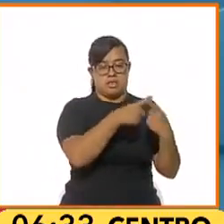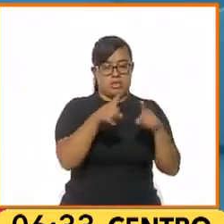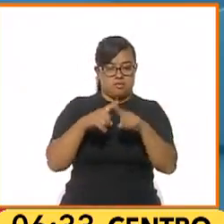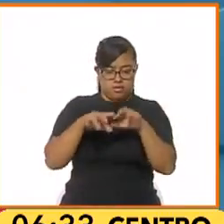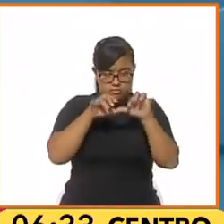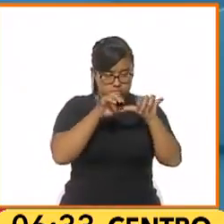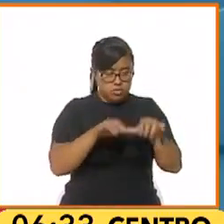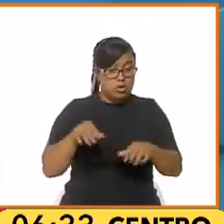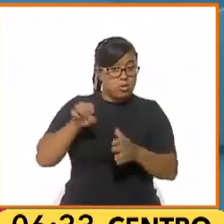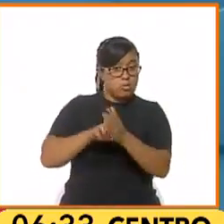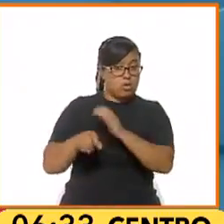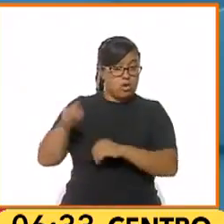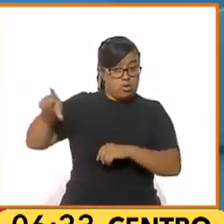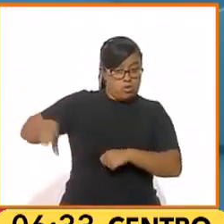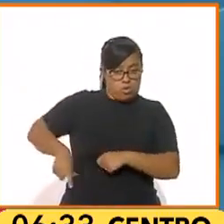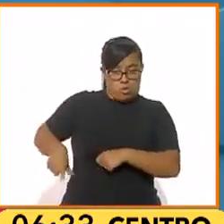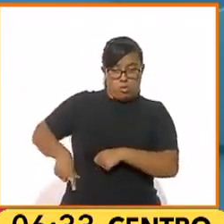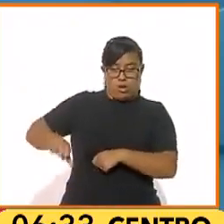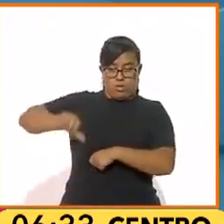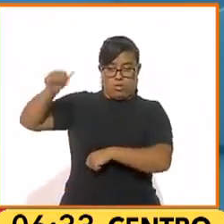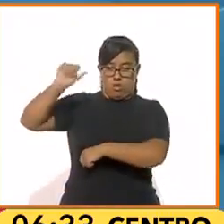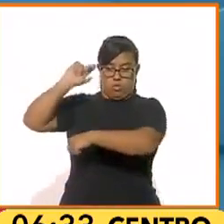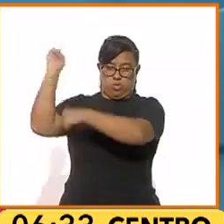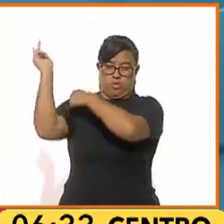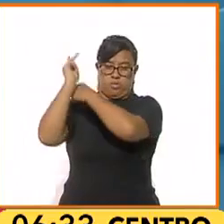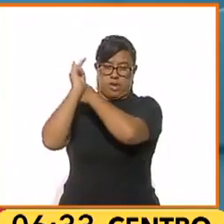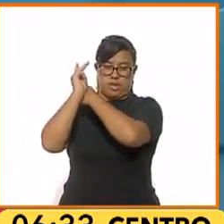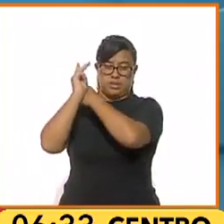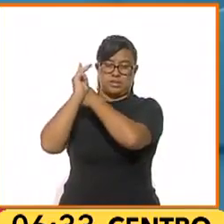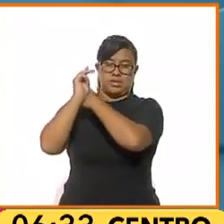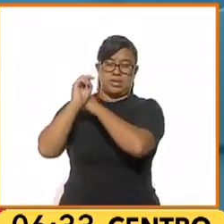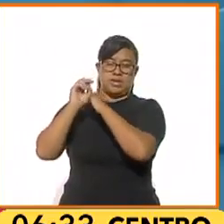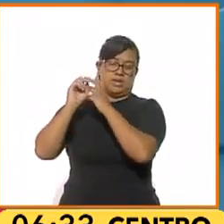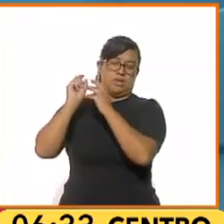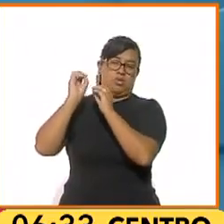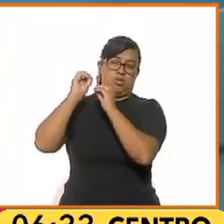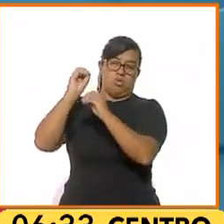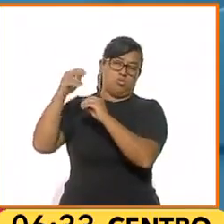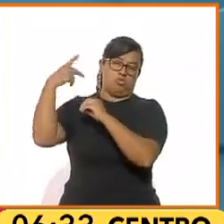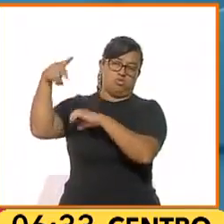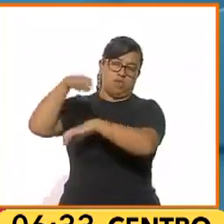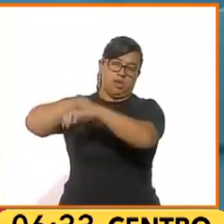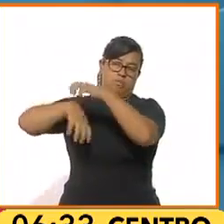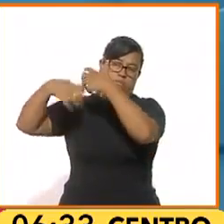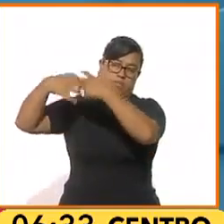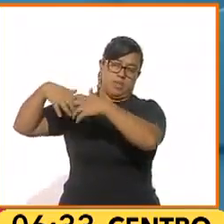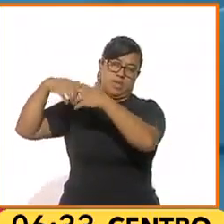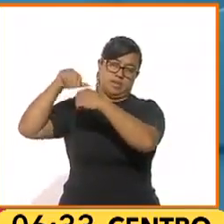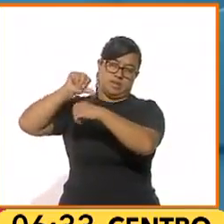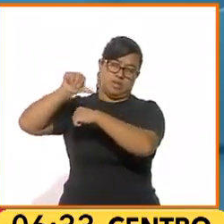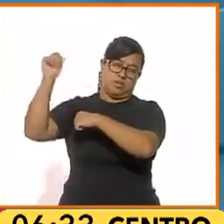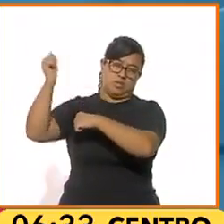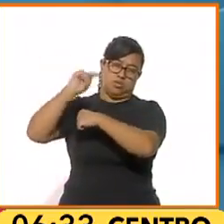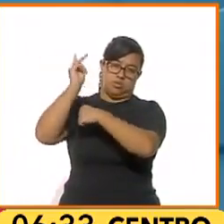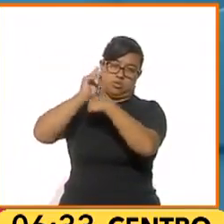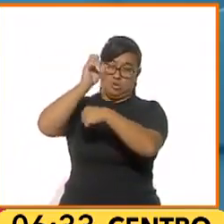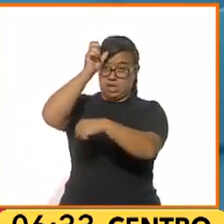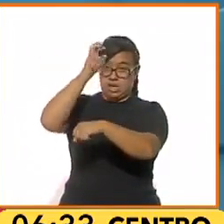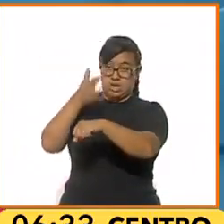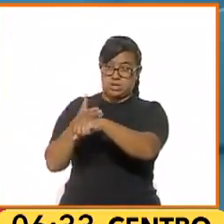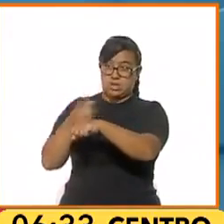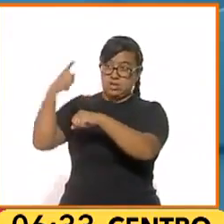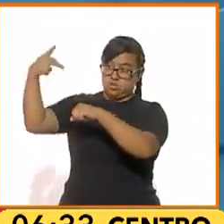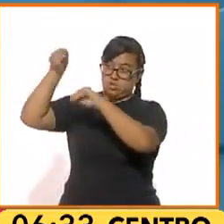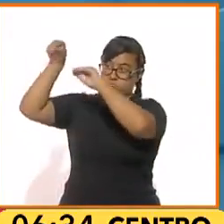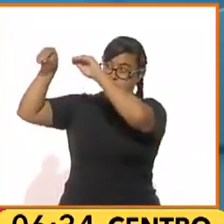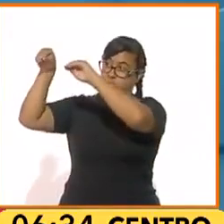en los que un gobierno extranjero o un organismo internacional o una empresa extranjera pueden presentar acá